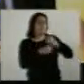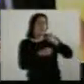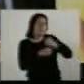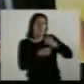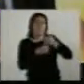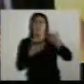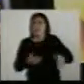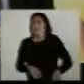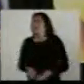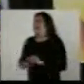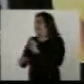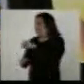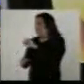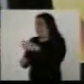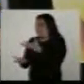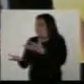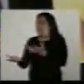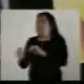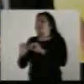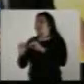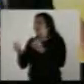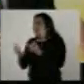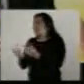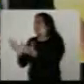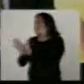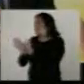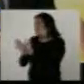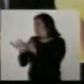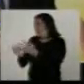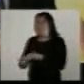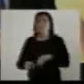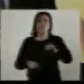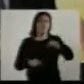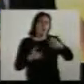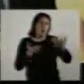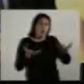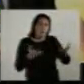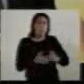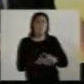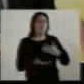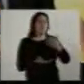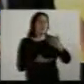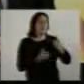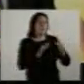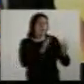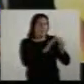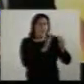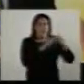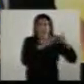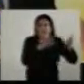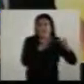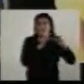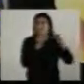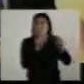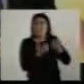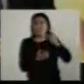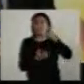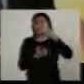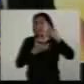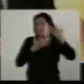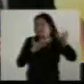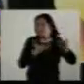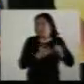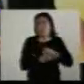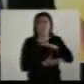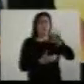su labor, ¿no? Parlamentaria, exactamente. ¿no? Legislativa. Sí, y ahora pues en su faceta familiar, un poquito, conociéndolo un